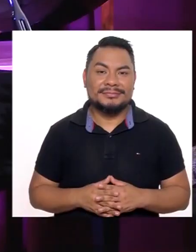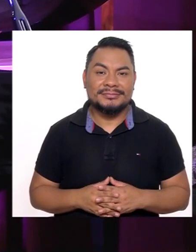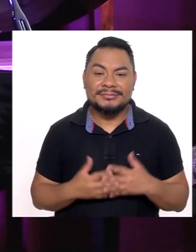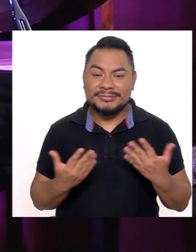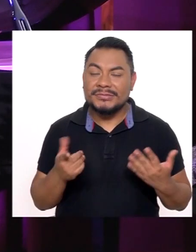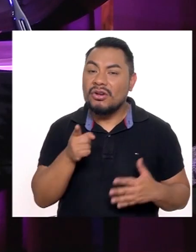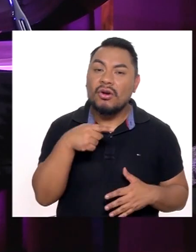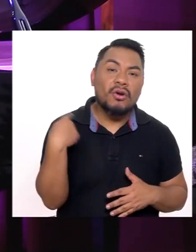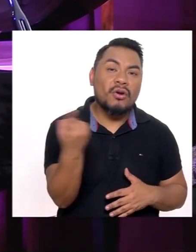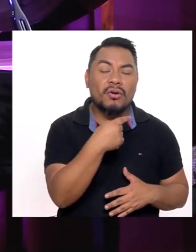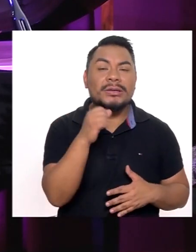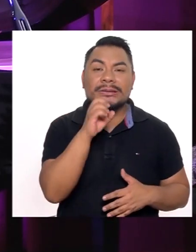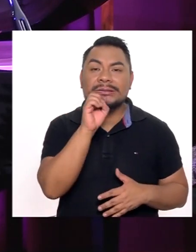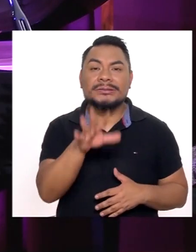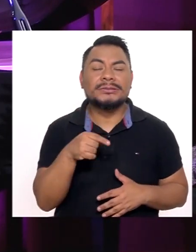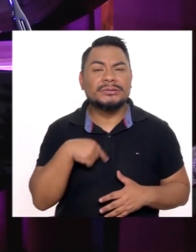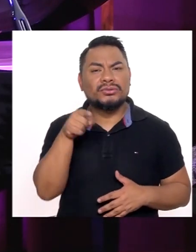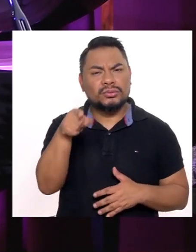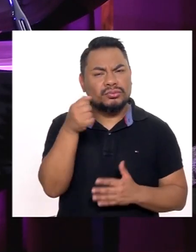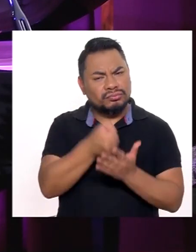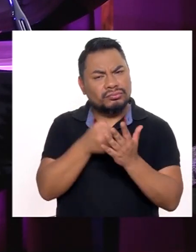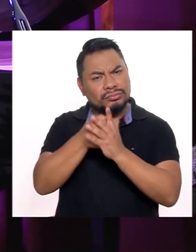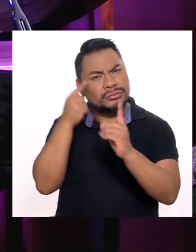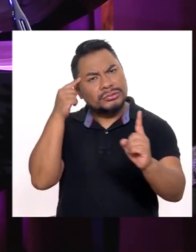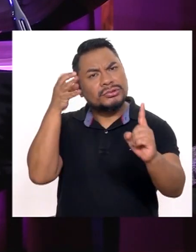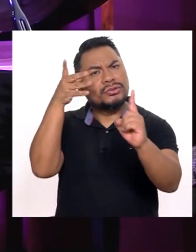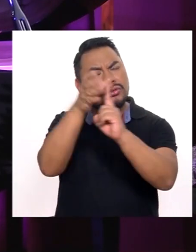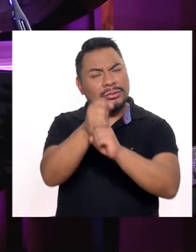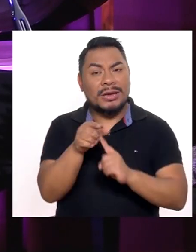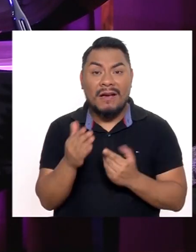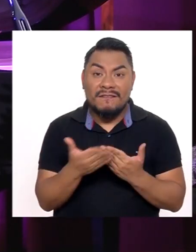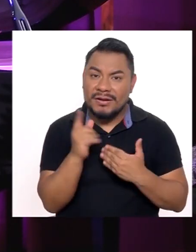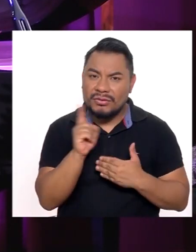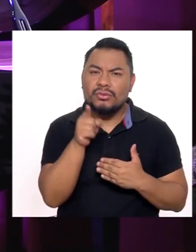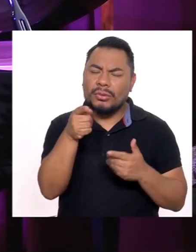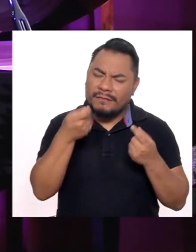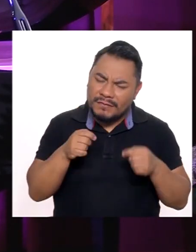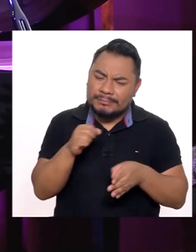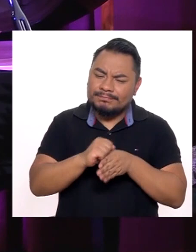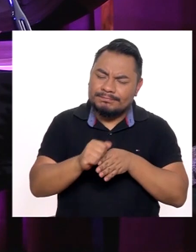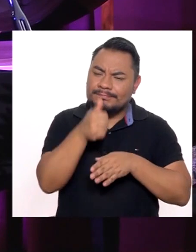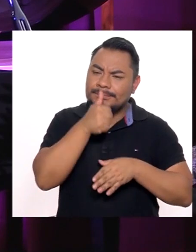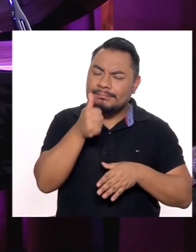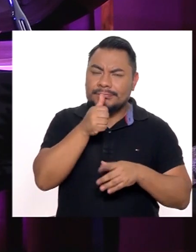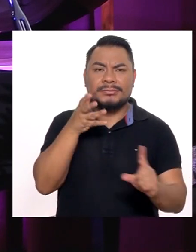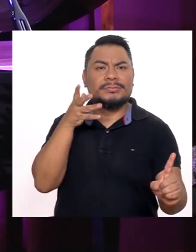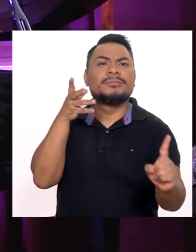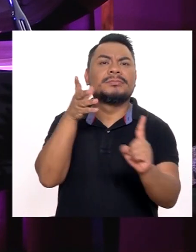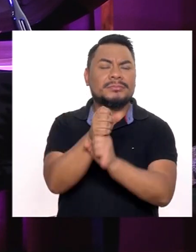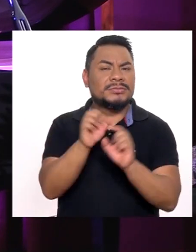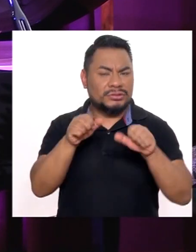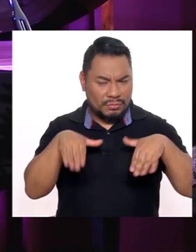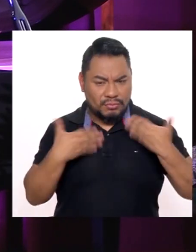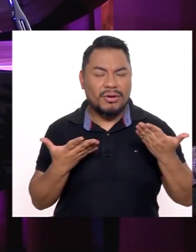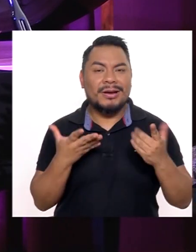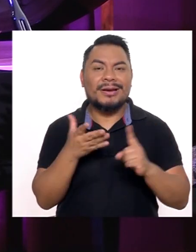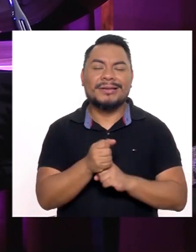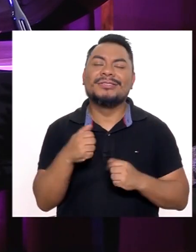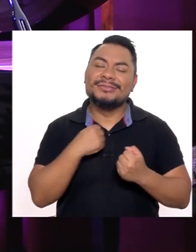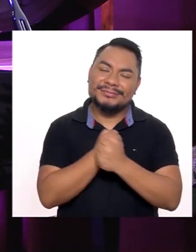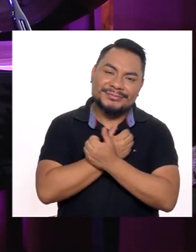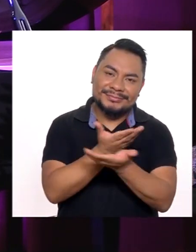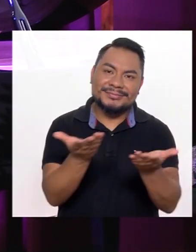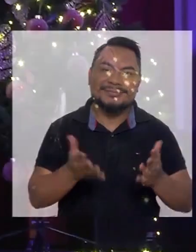A todos les digo que se luchen por sus sueños No es fácil pero con mucho esfuerzo Se pueden hacer realidad